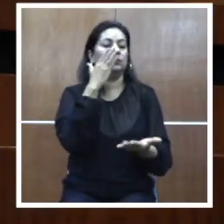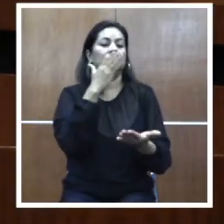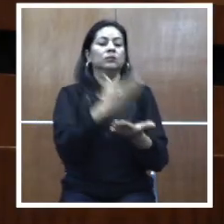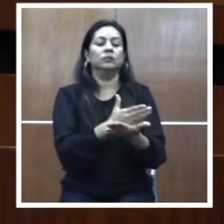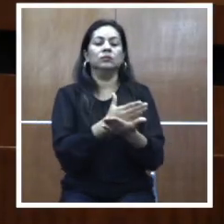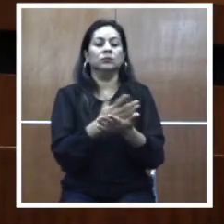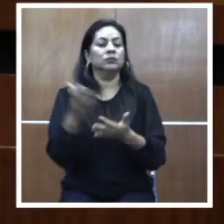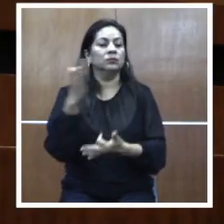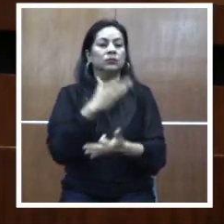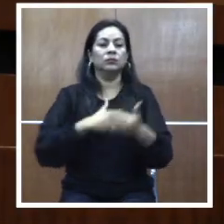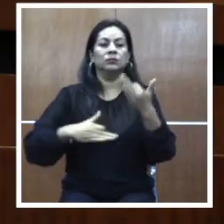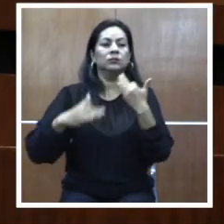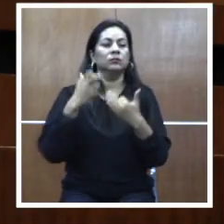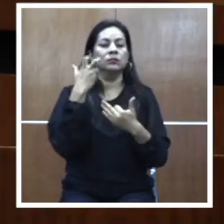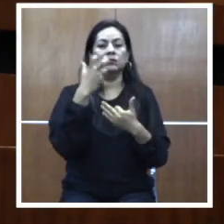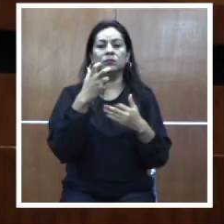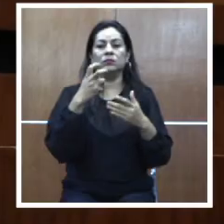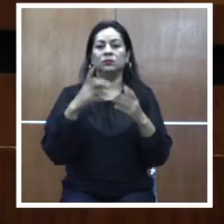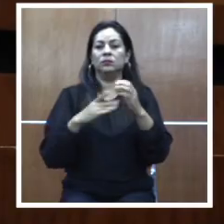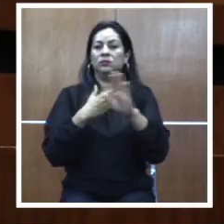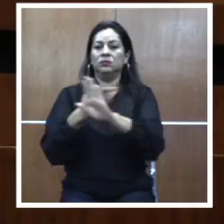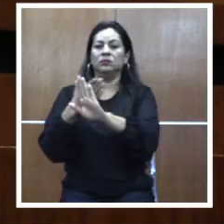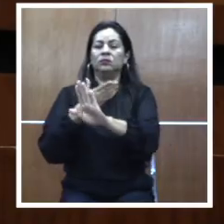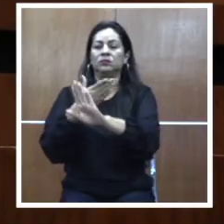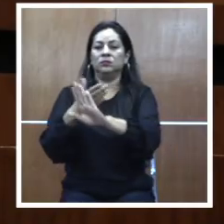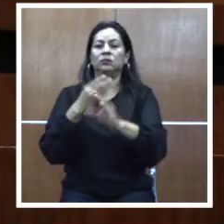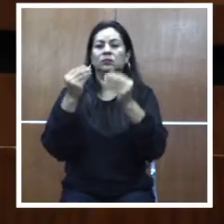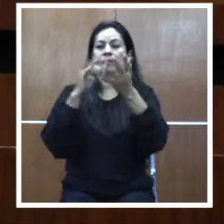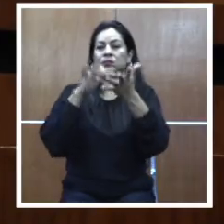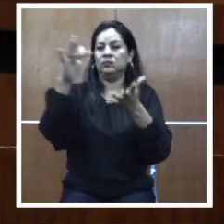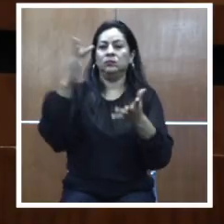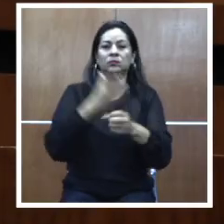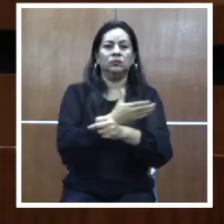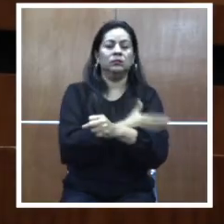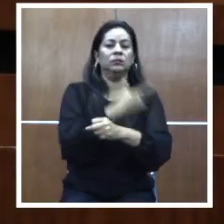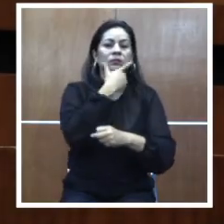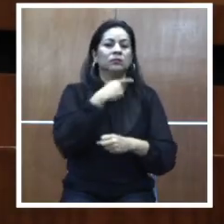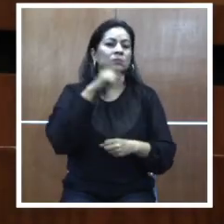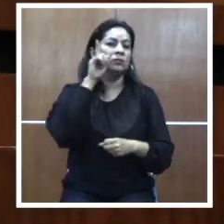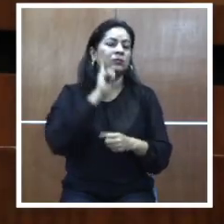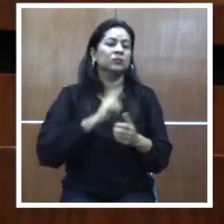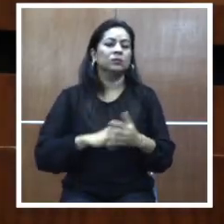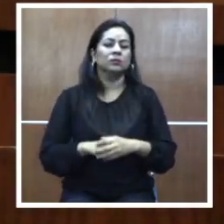todas estas arbitrariedades. Muchas gracias, compañeras y compañeros.